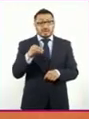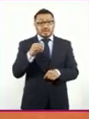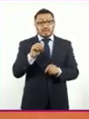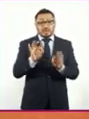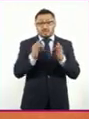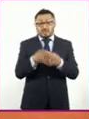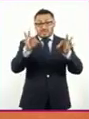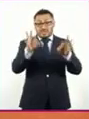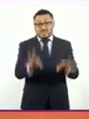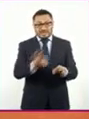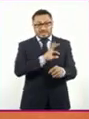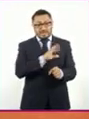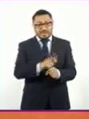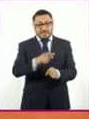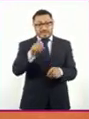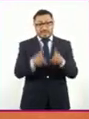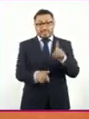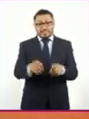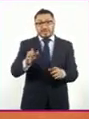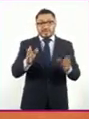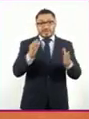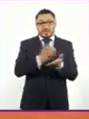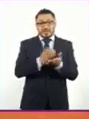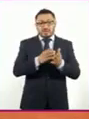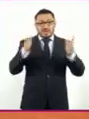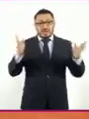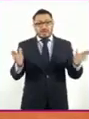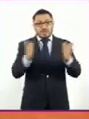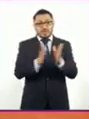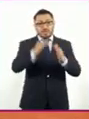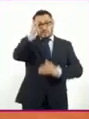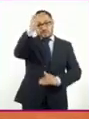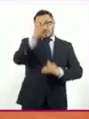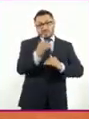de acuerdo a los tamaños de cuaderno ya